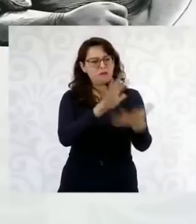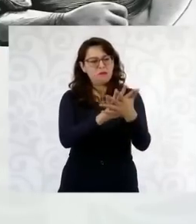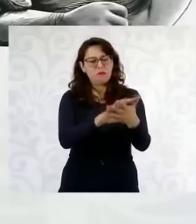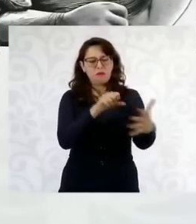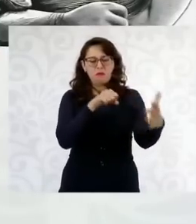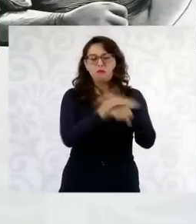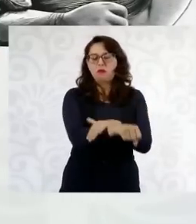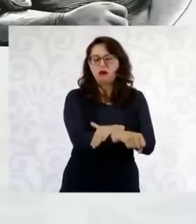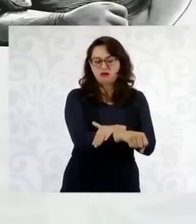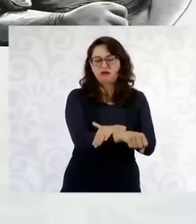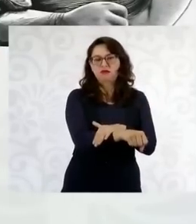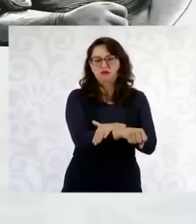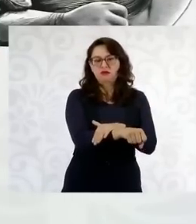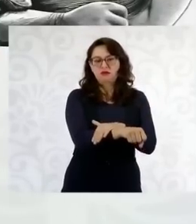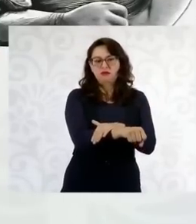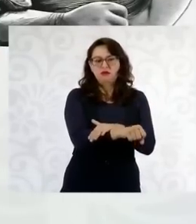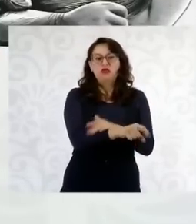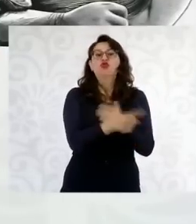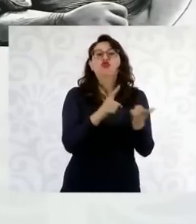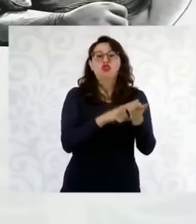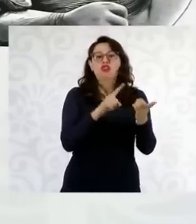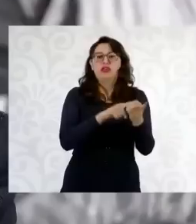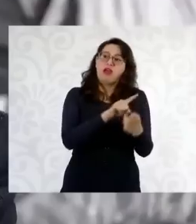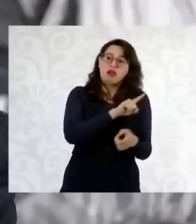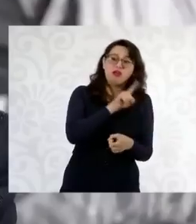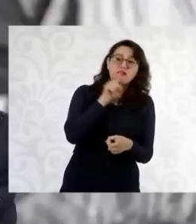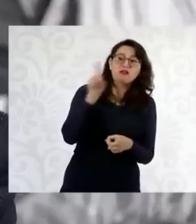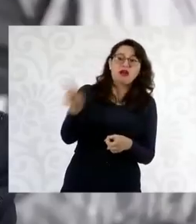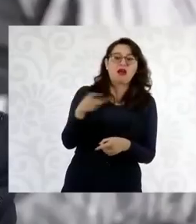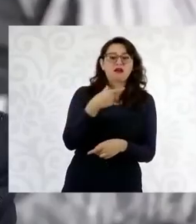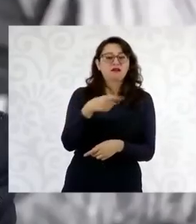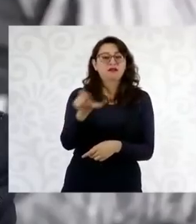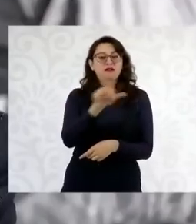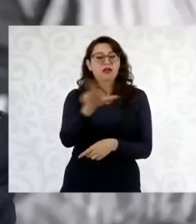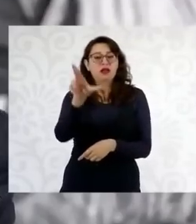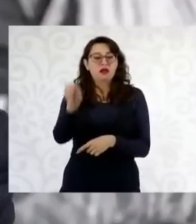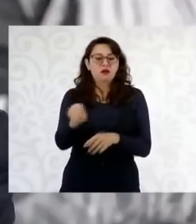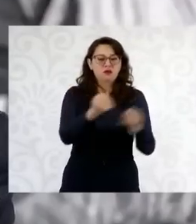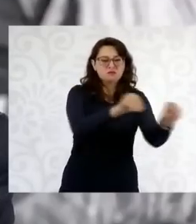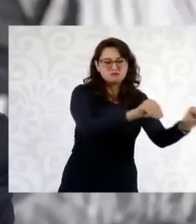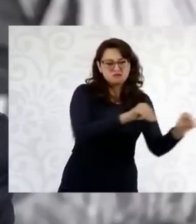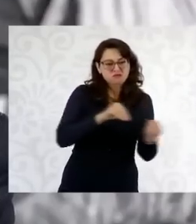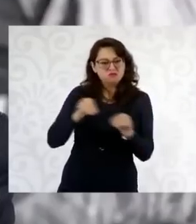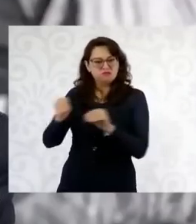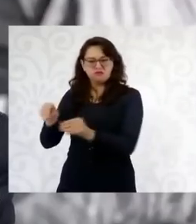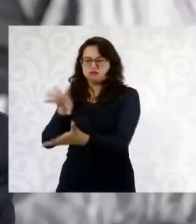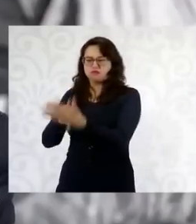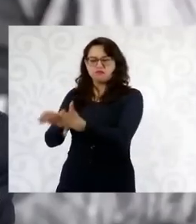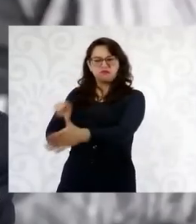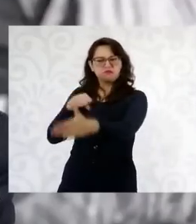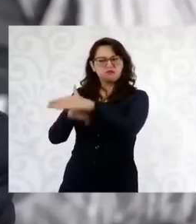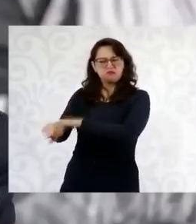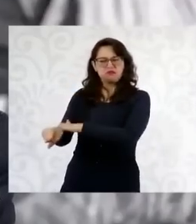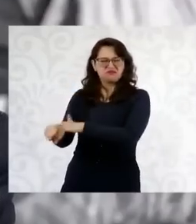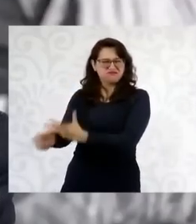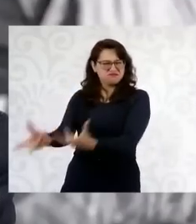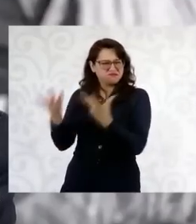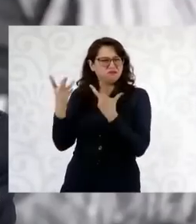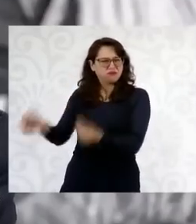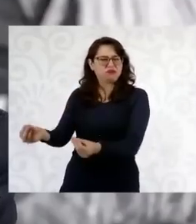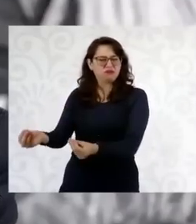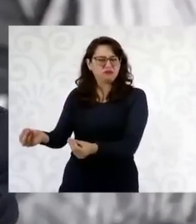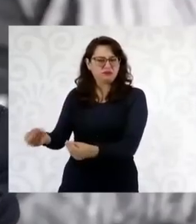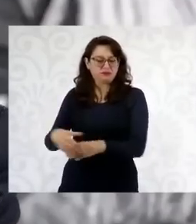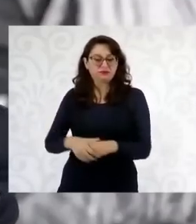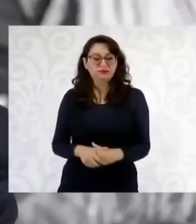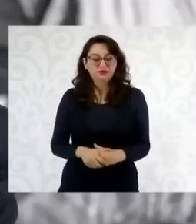de reclusión que había en Quintana Roo, a decenas y decenas de obreras y obreros de esta